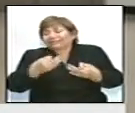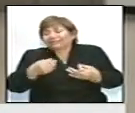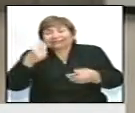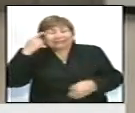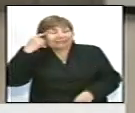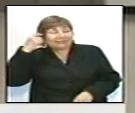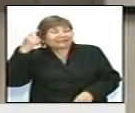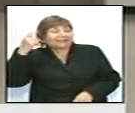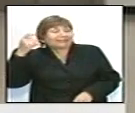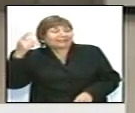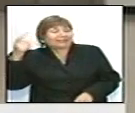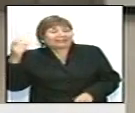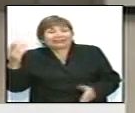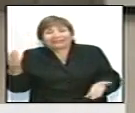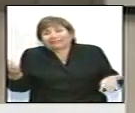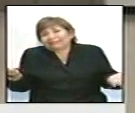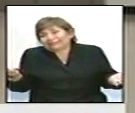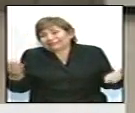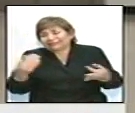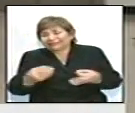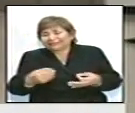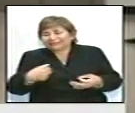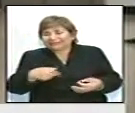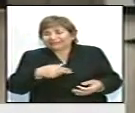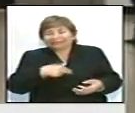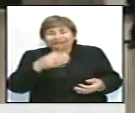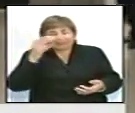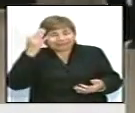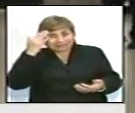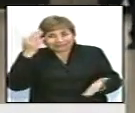sueño que está pasando, ¿no?